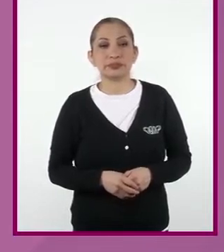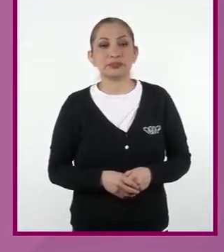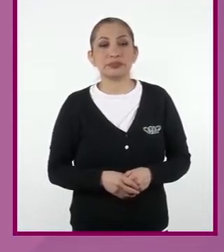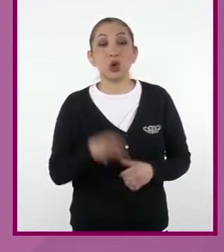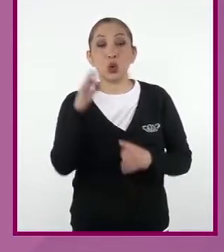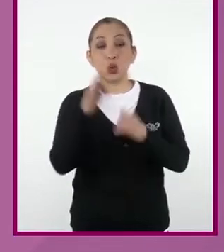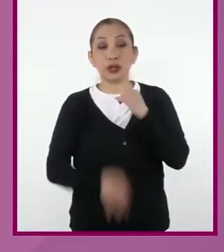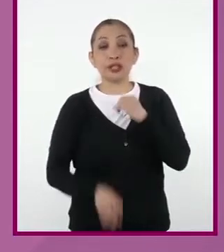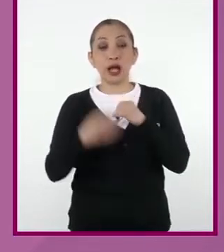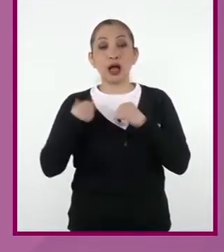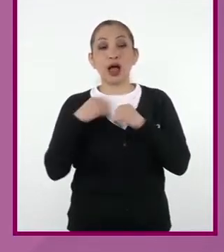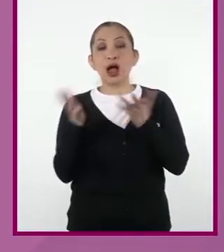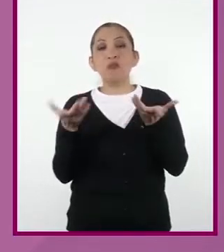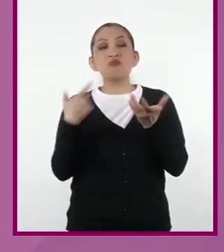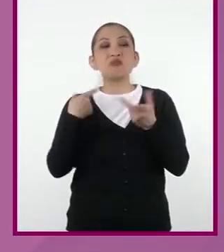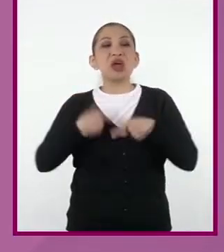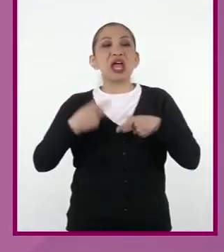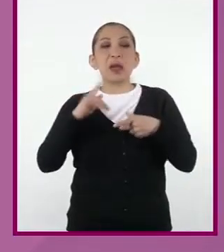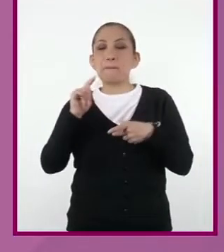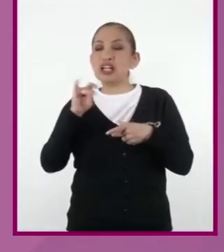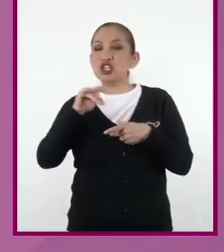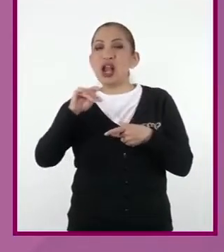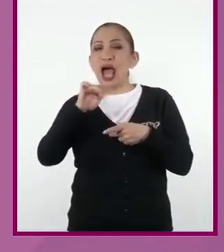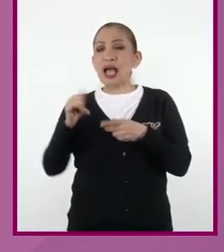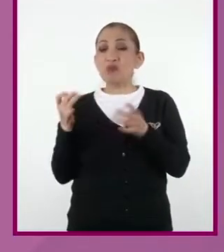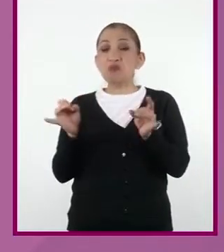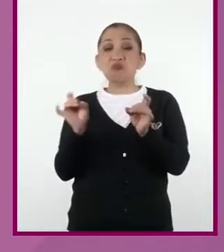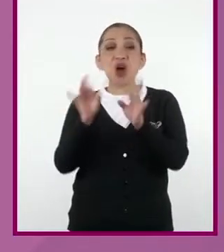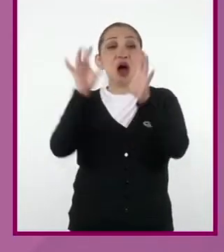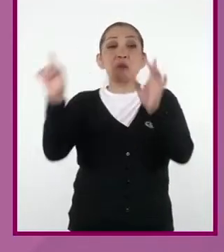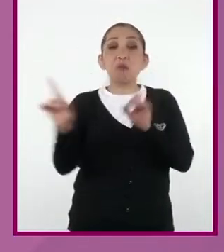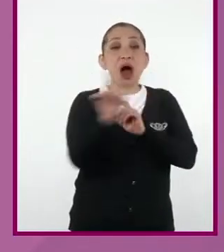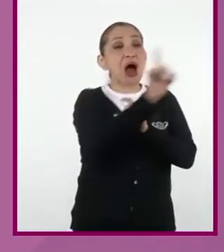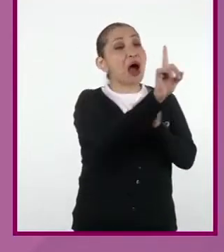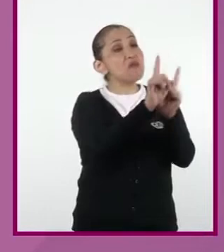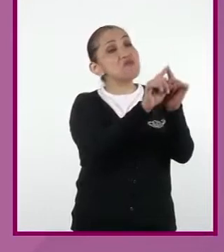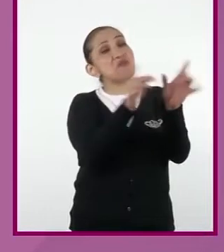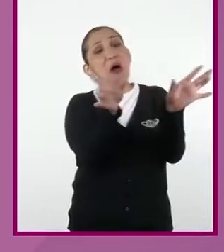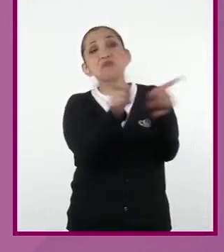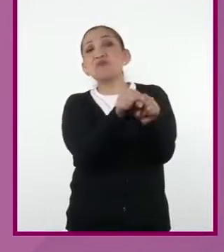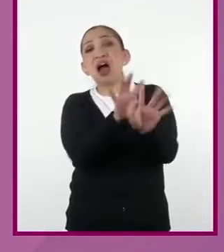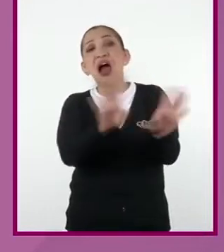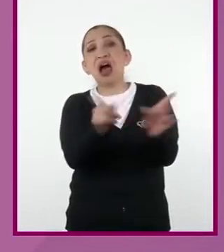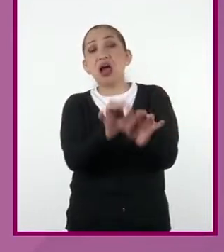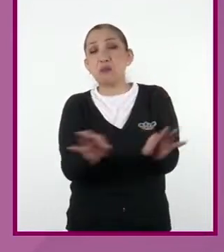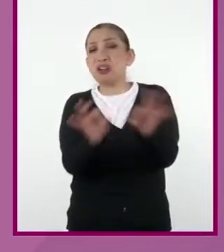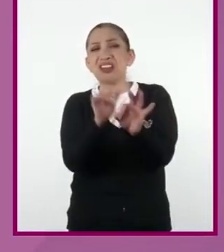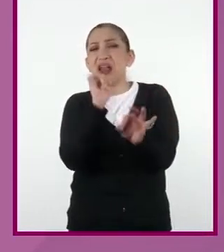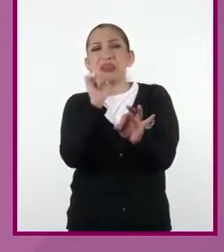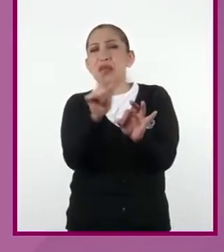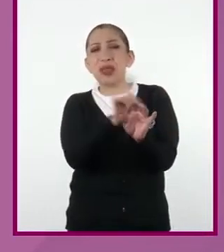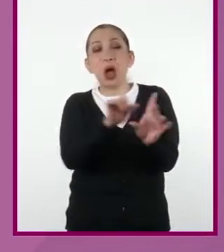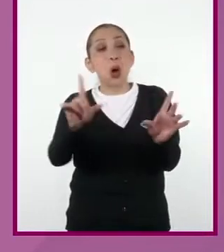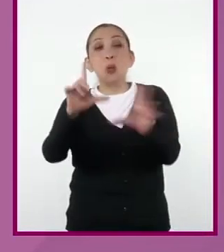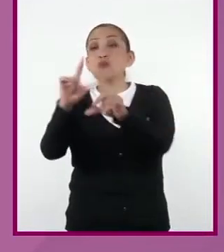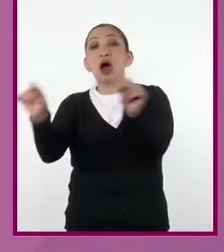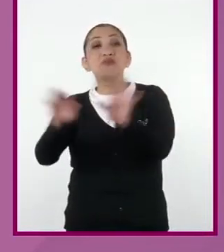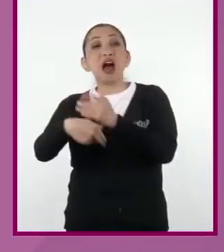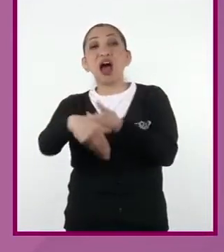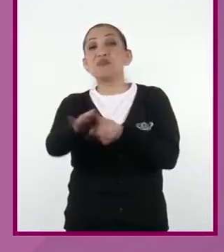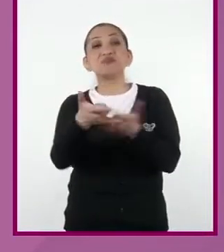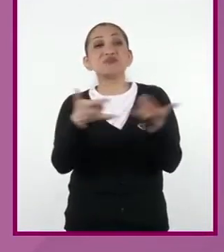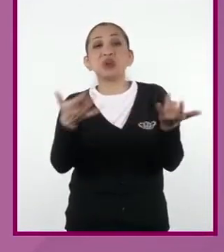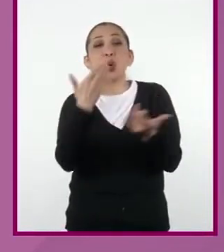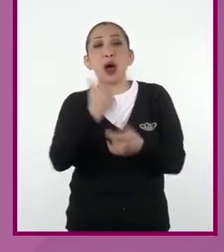Y finalmente los fugaces, aquellos que aparecen en algún episodio con una función poco importante y desaparecen el resto